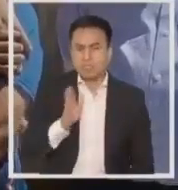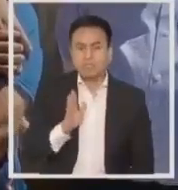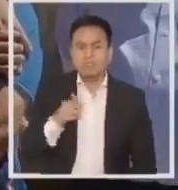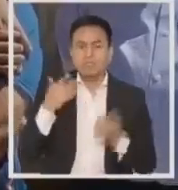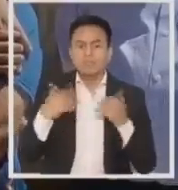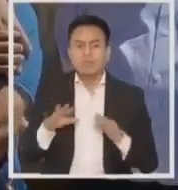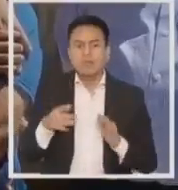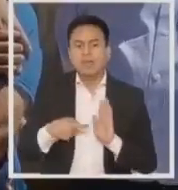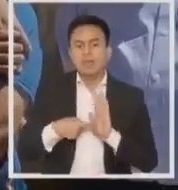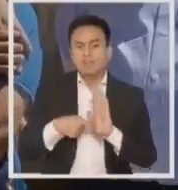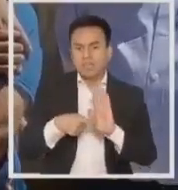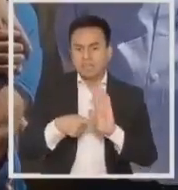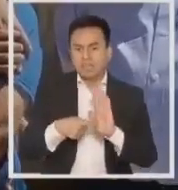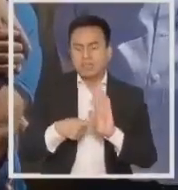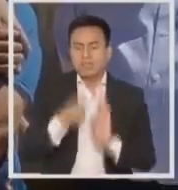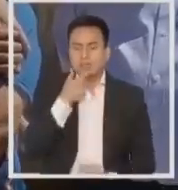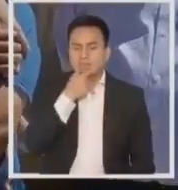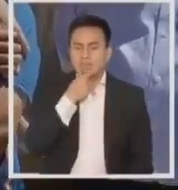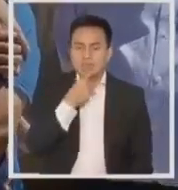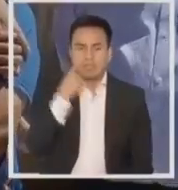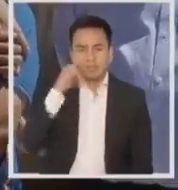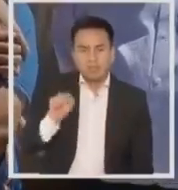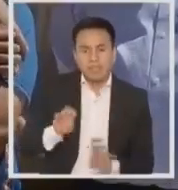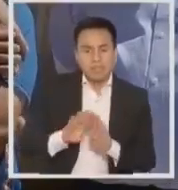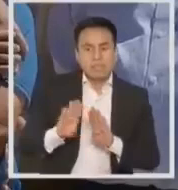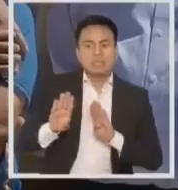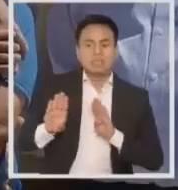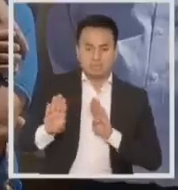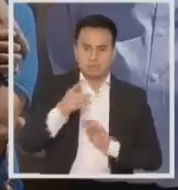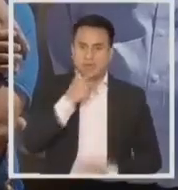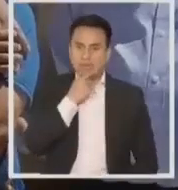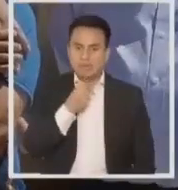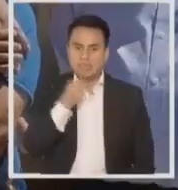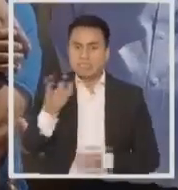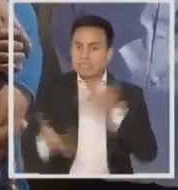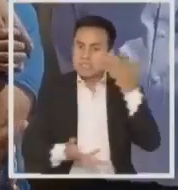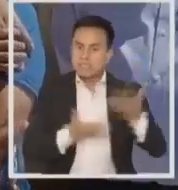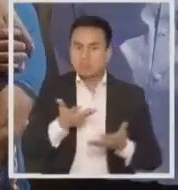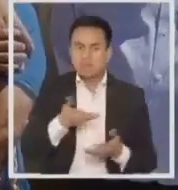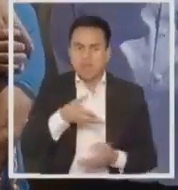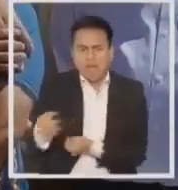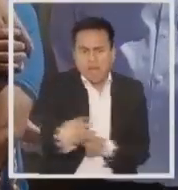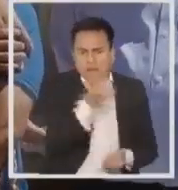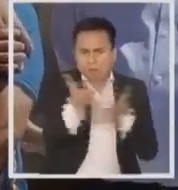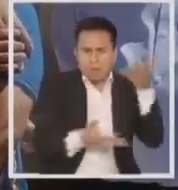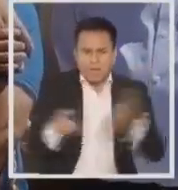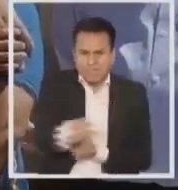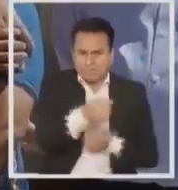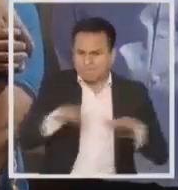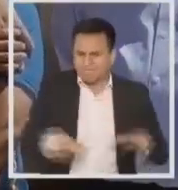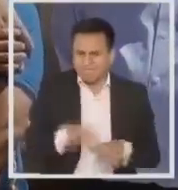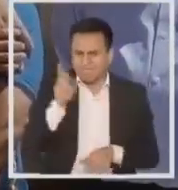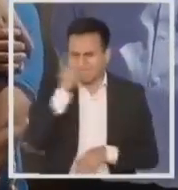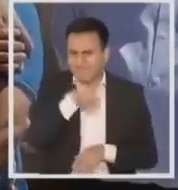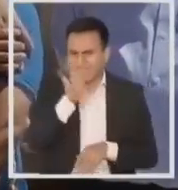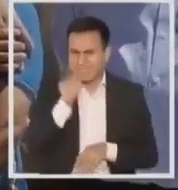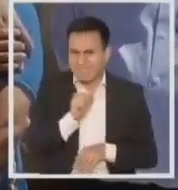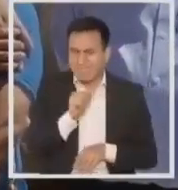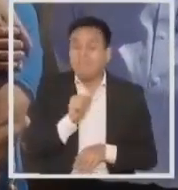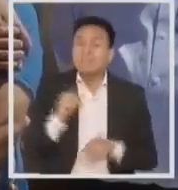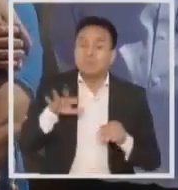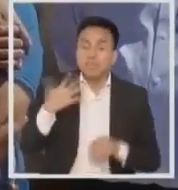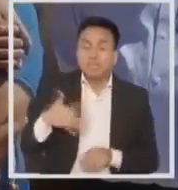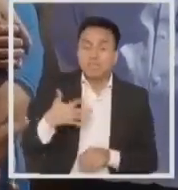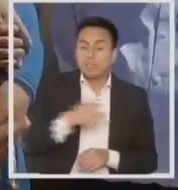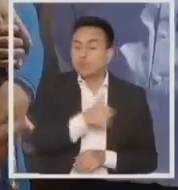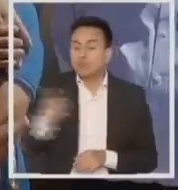quedado totalmente en evidencia, es mucho más fácil prevenir un incendio que apagar un incendio. Por eso es importante que sean